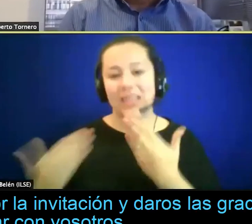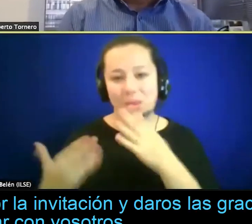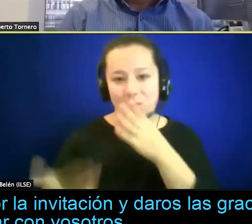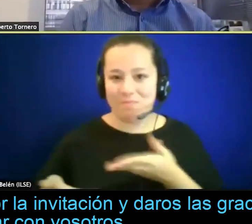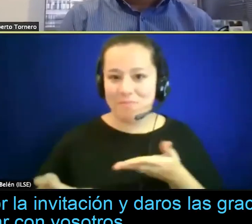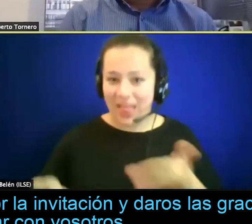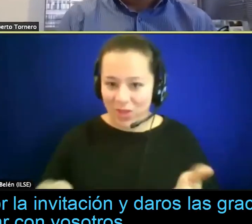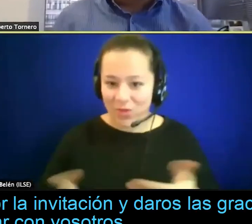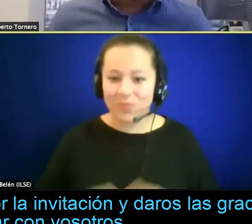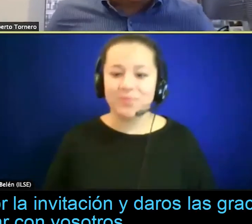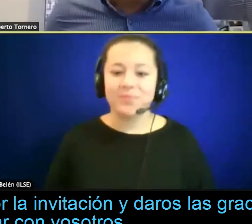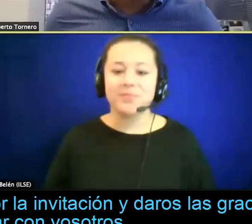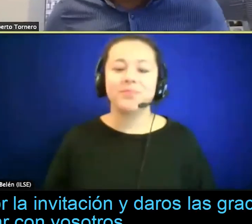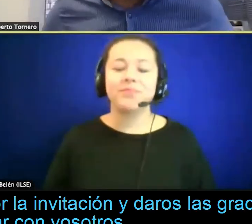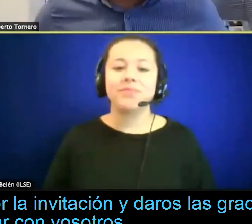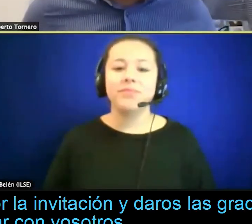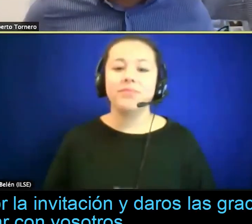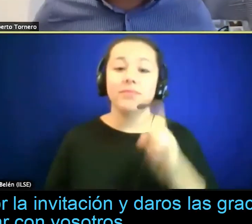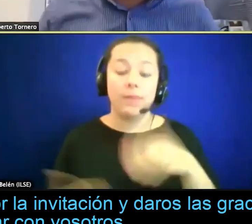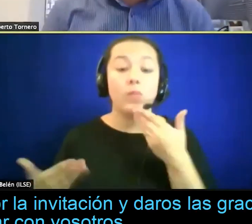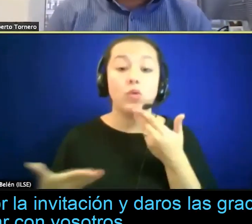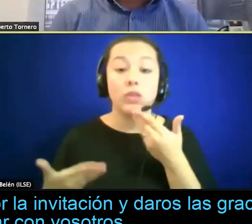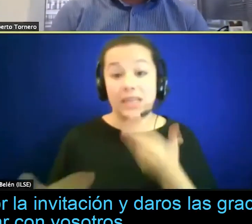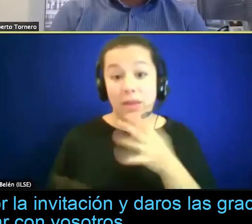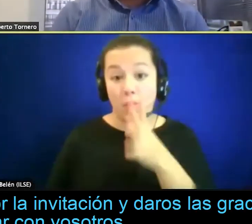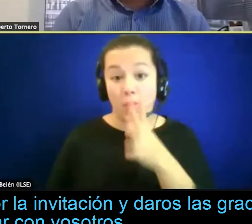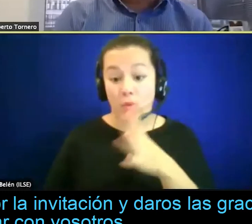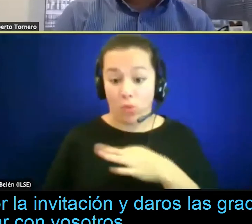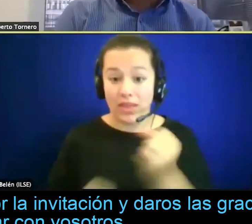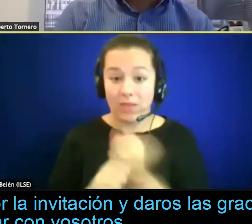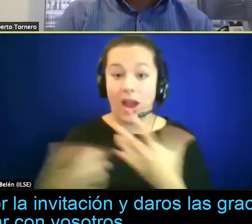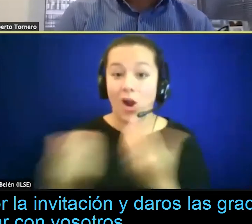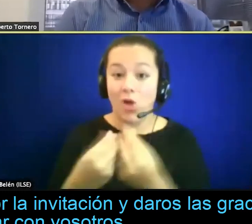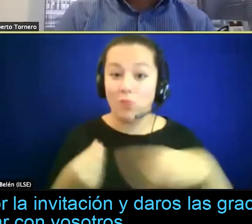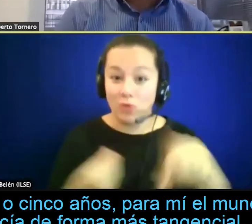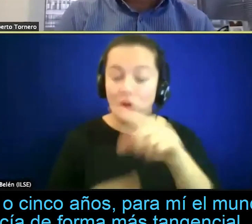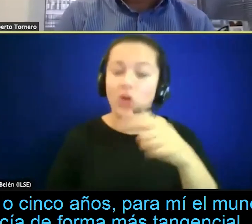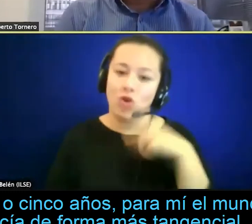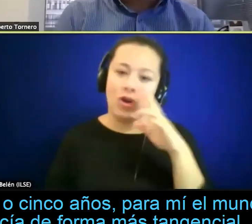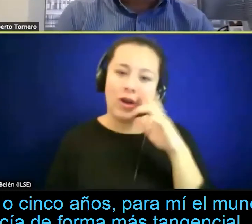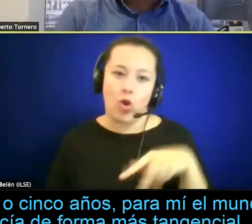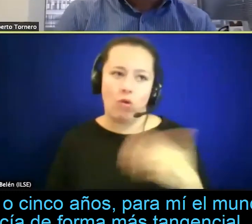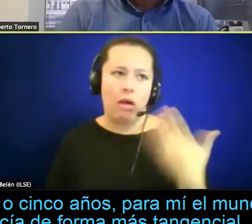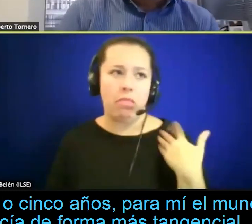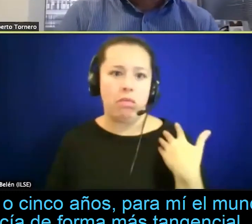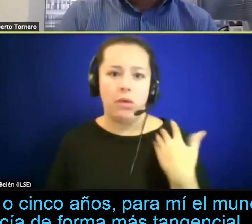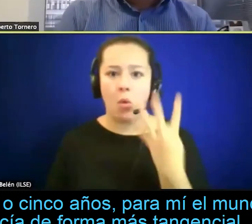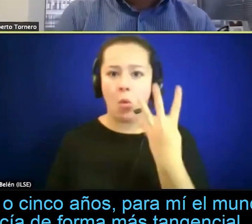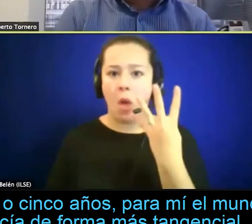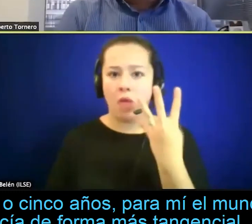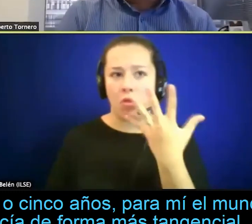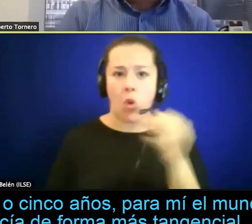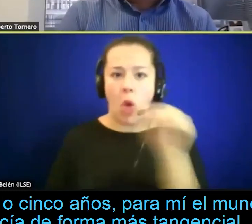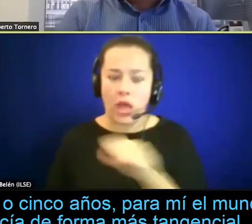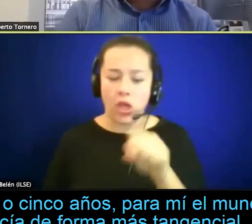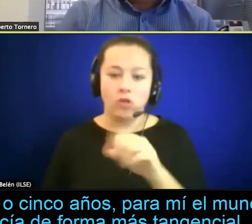invitación y daros las gracias por poder trabajar con vosotros. Yo reconozco que hasta hace 4 o 5 años, para mí